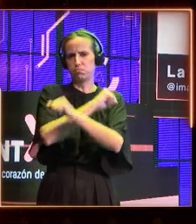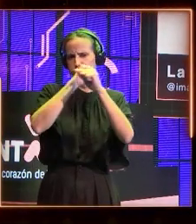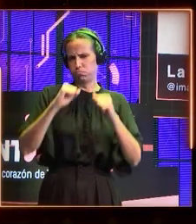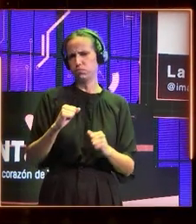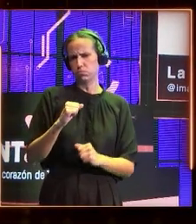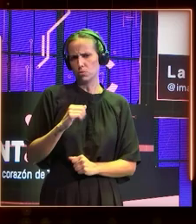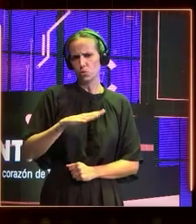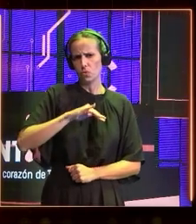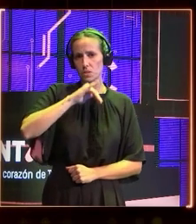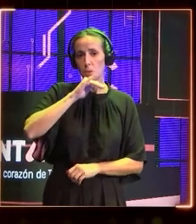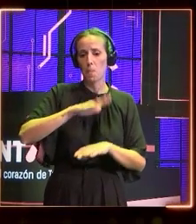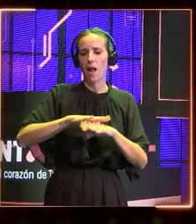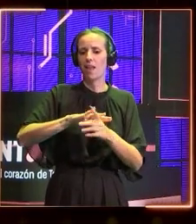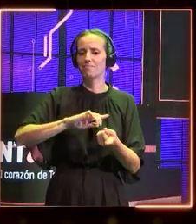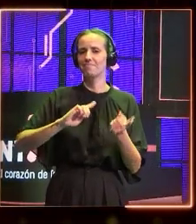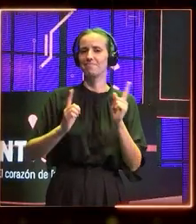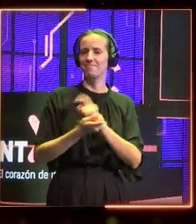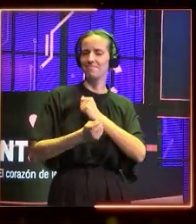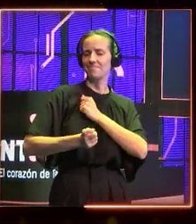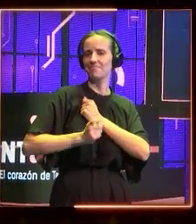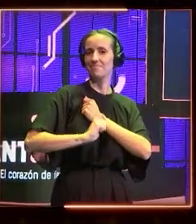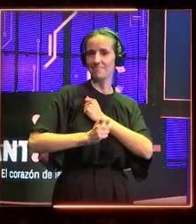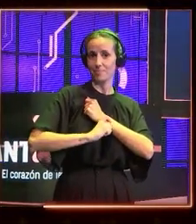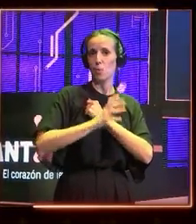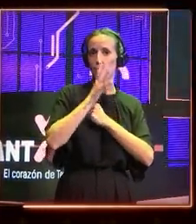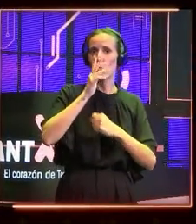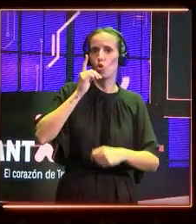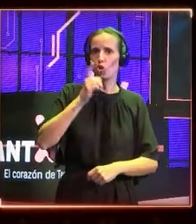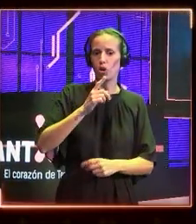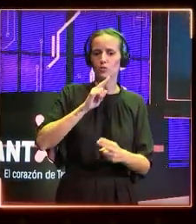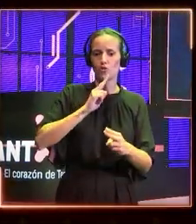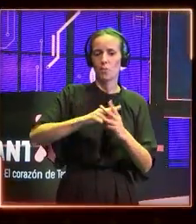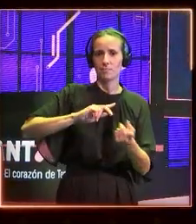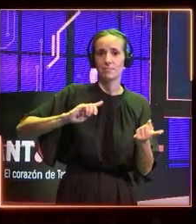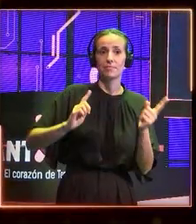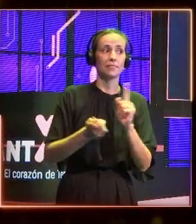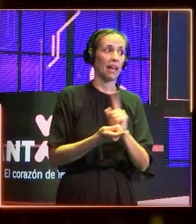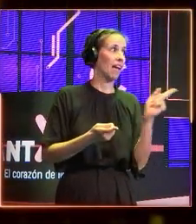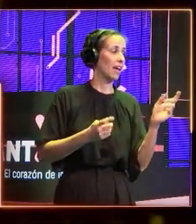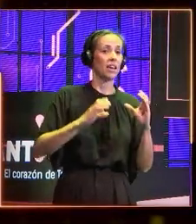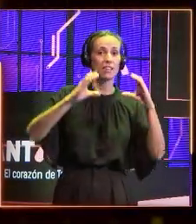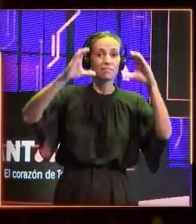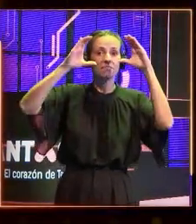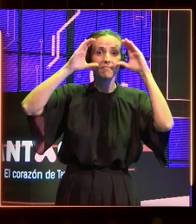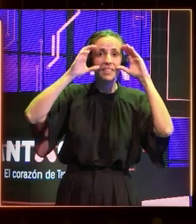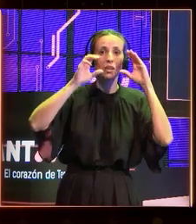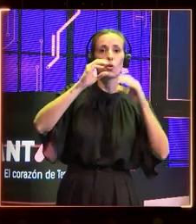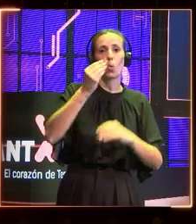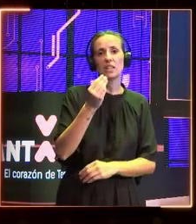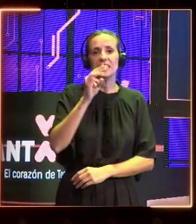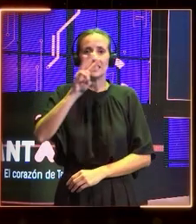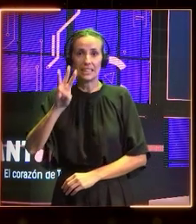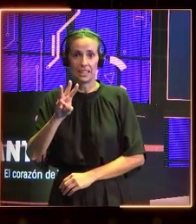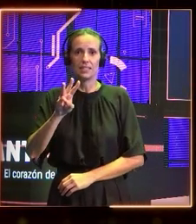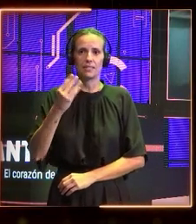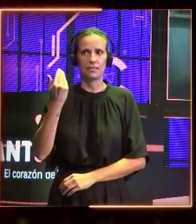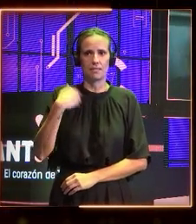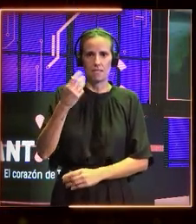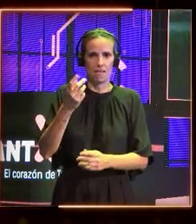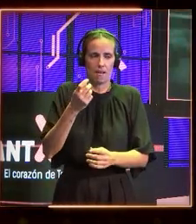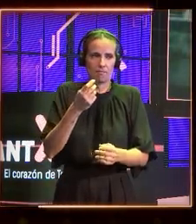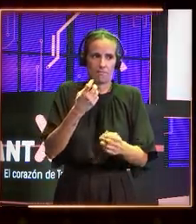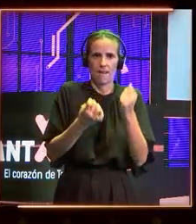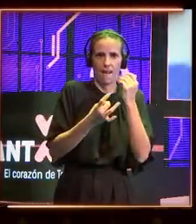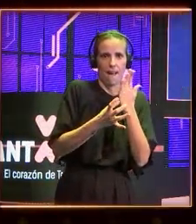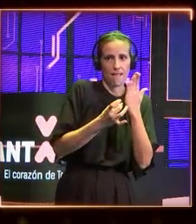hacer este movimiento estratégico y bueno Estas son las metaquest 3 es ya el tercer dispositivo que han lanzado y la relación calidad a precio es